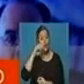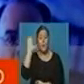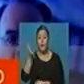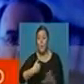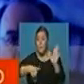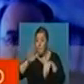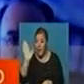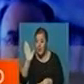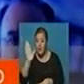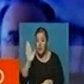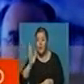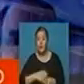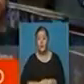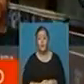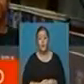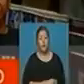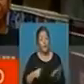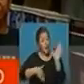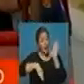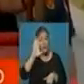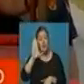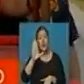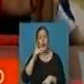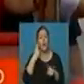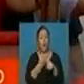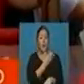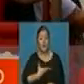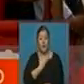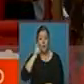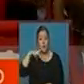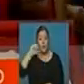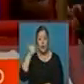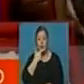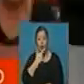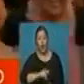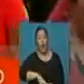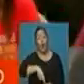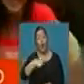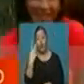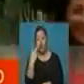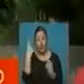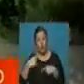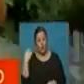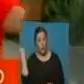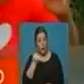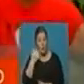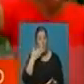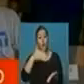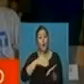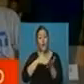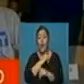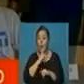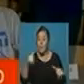90%, la más alta recibida por un presidente de Filipinas. Otros dos hechos para destacar. Prometió en